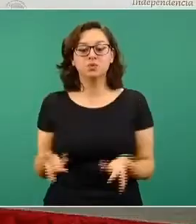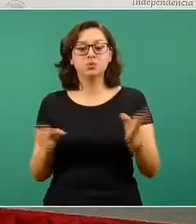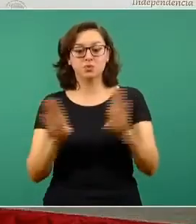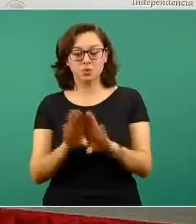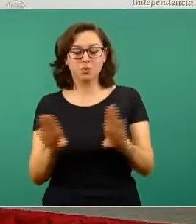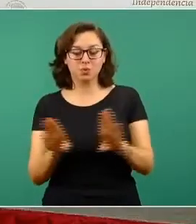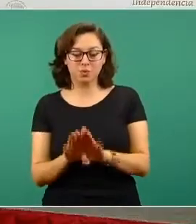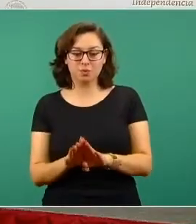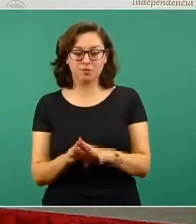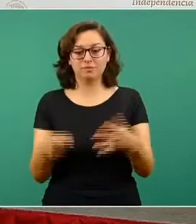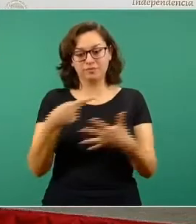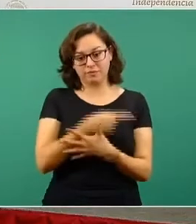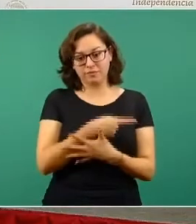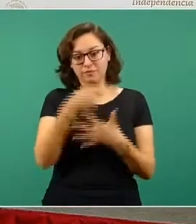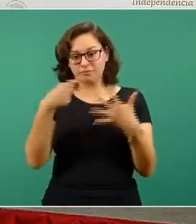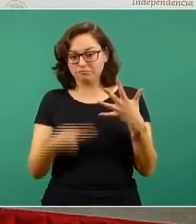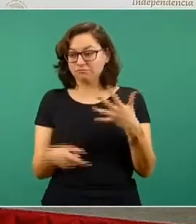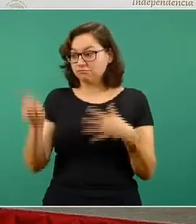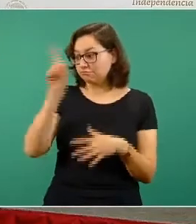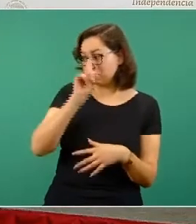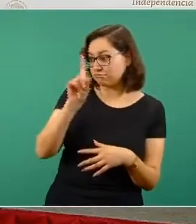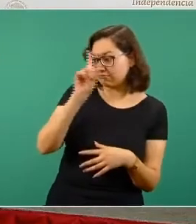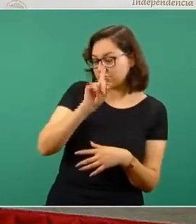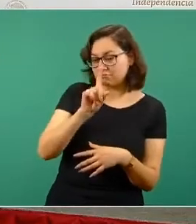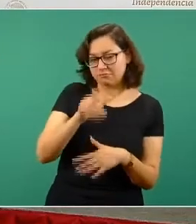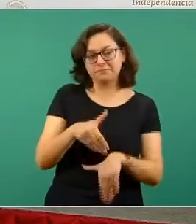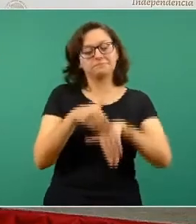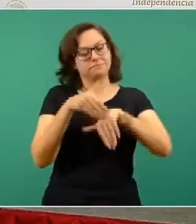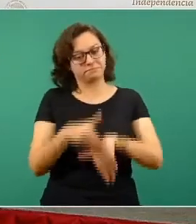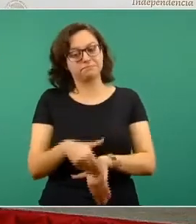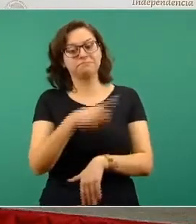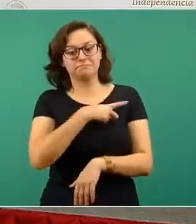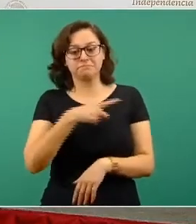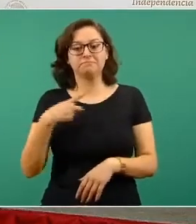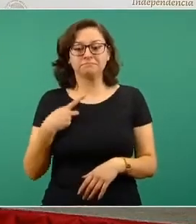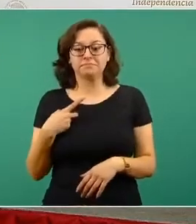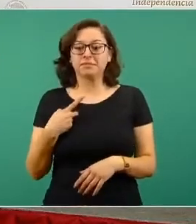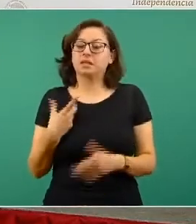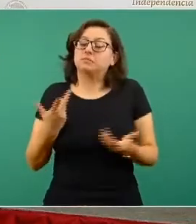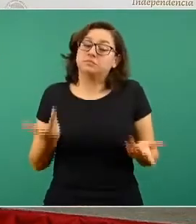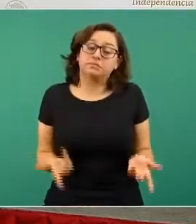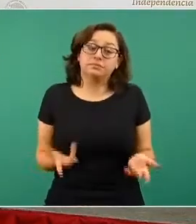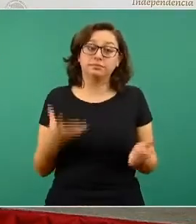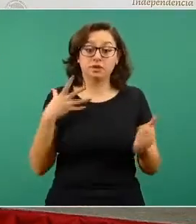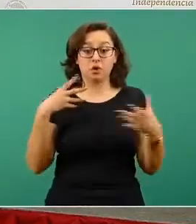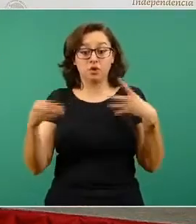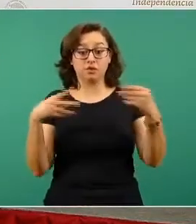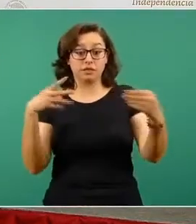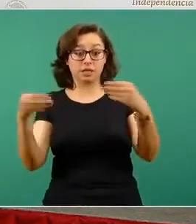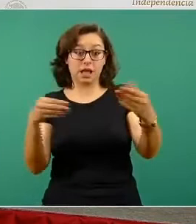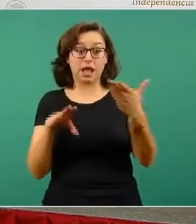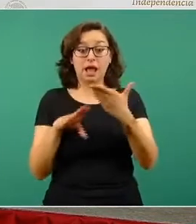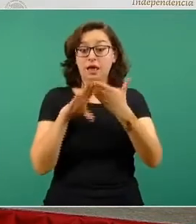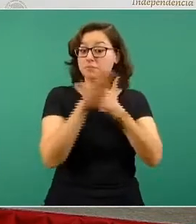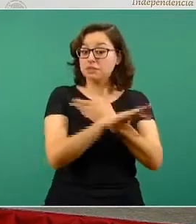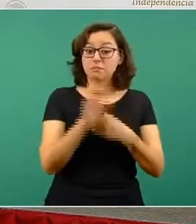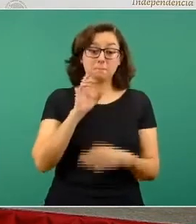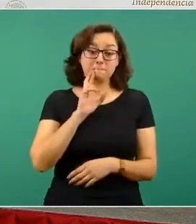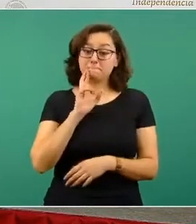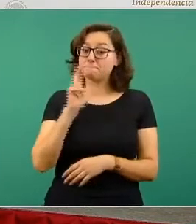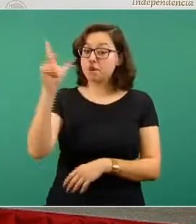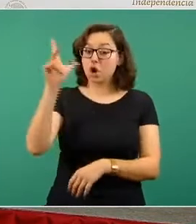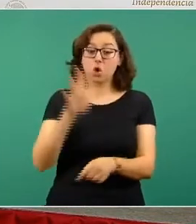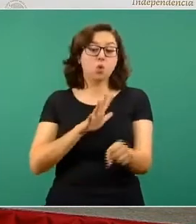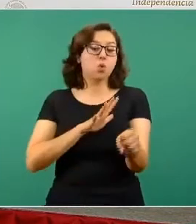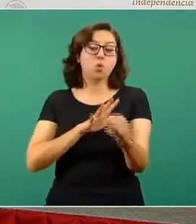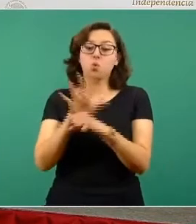implementación de las instrucciones, pues debemos hacerlo. Pero recordemos que la mejor forma de evitar el riesgo